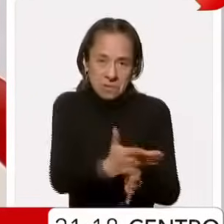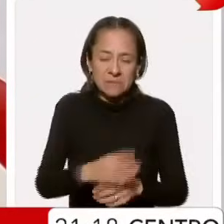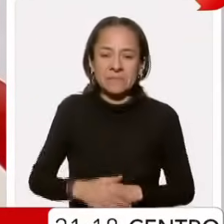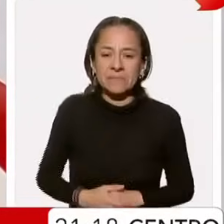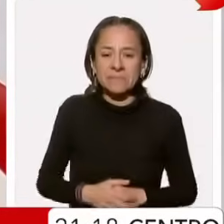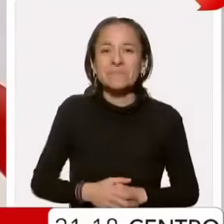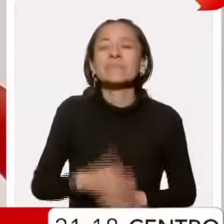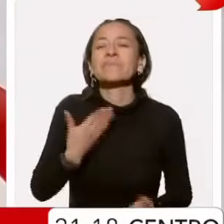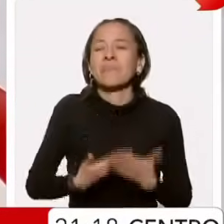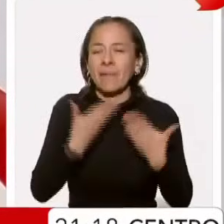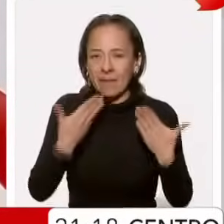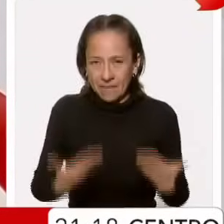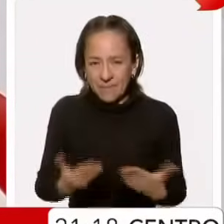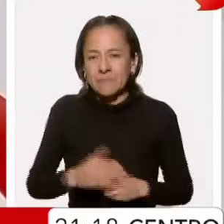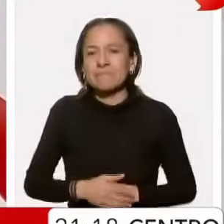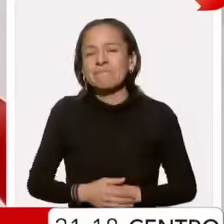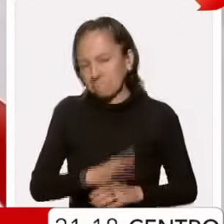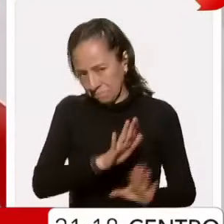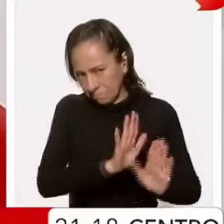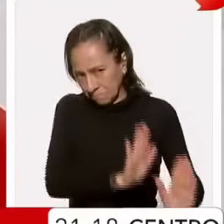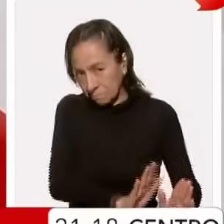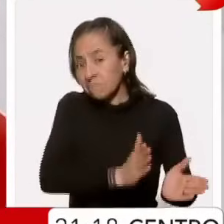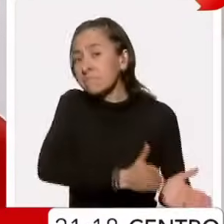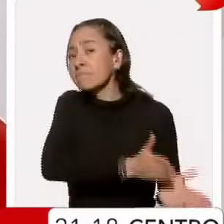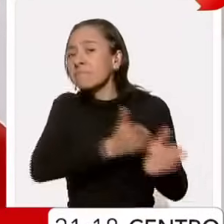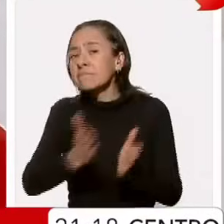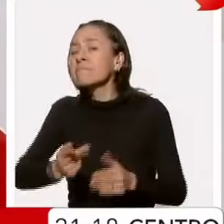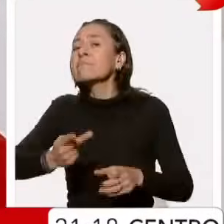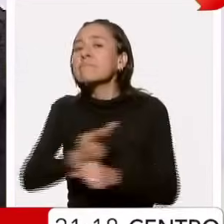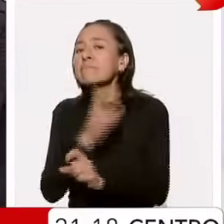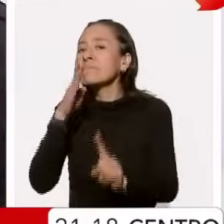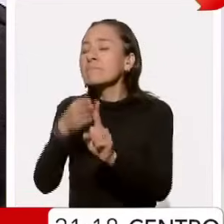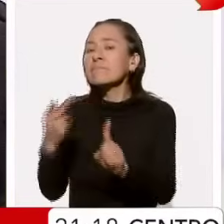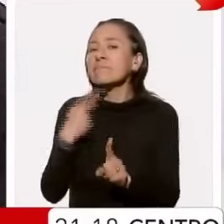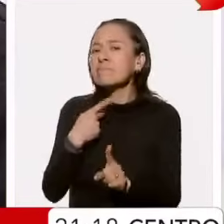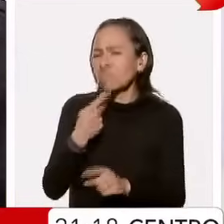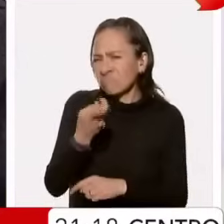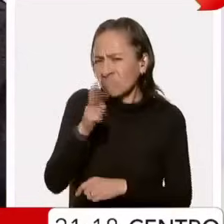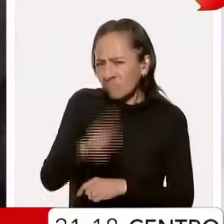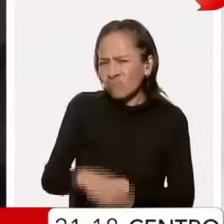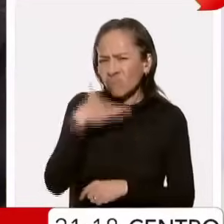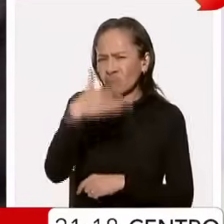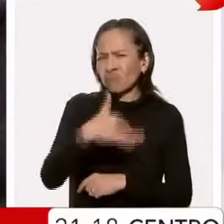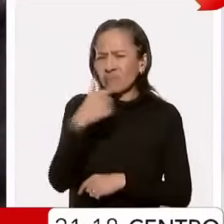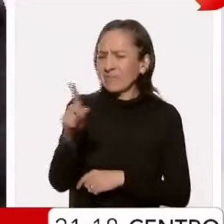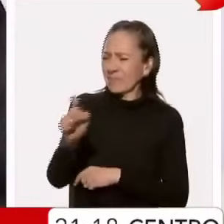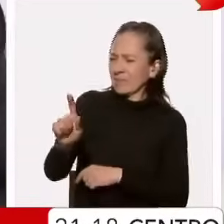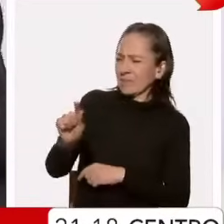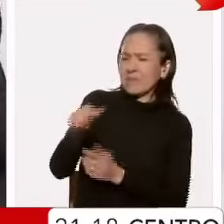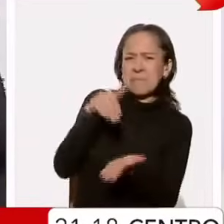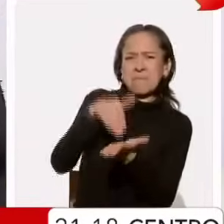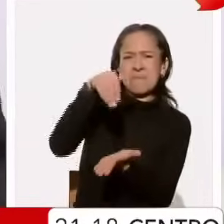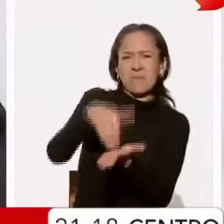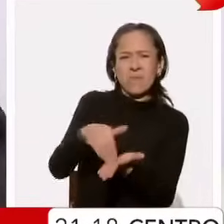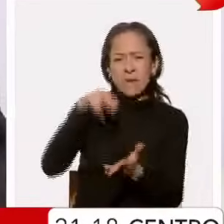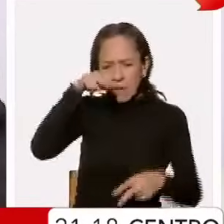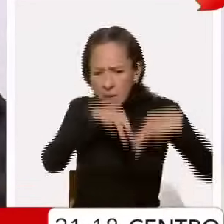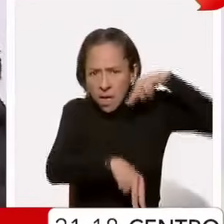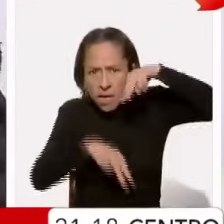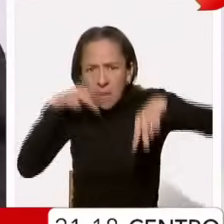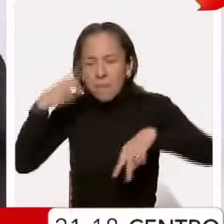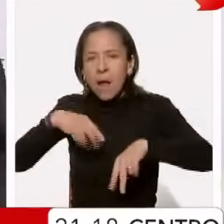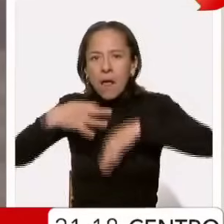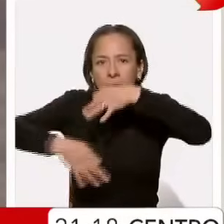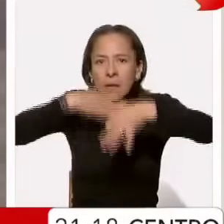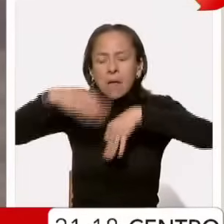a la actividad política, que es todas las campañas negras, 170 millones. Bueno, eso no se explica más que